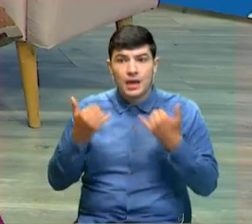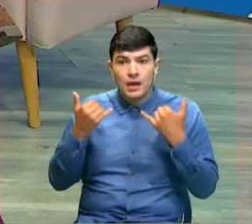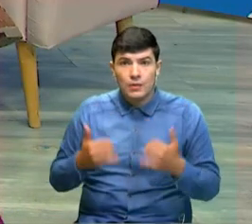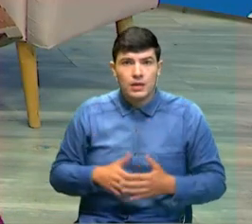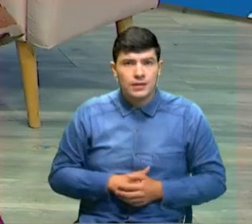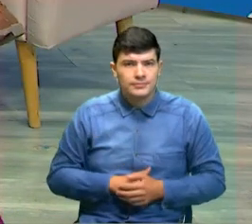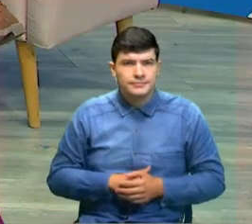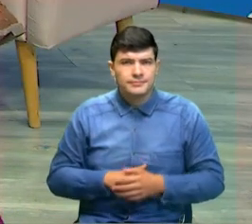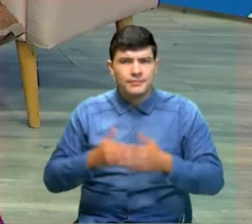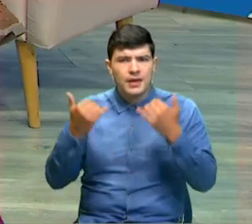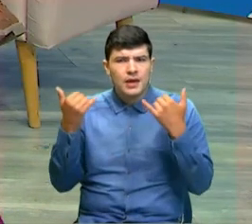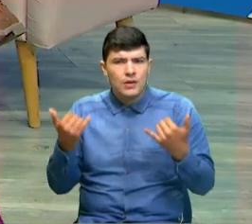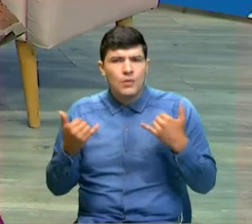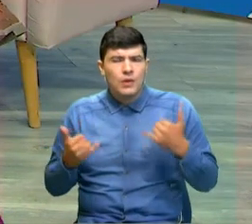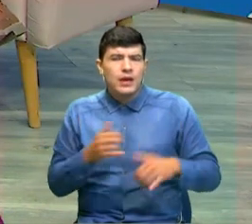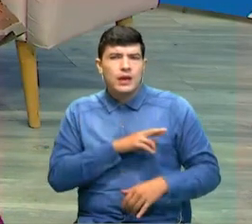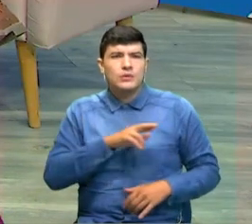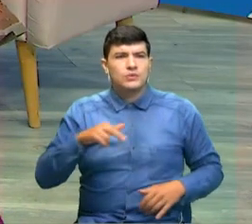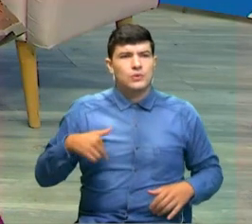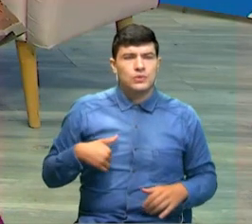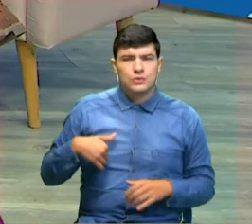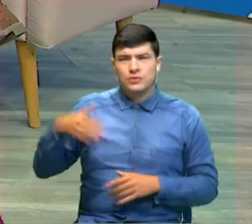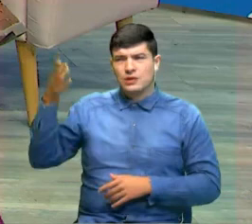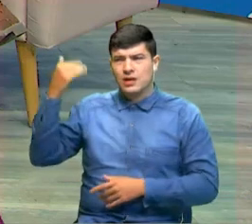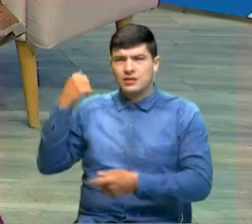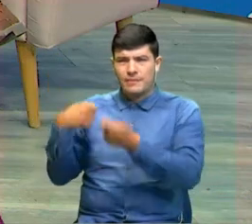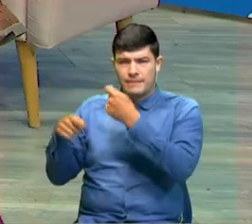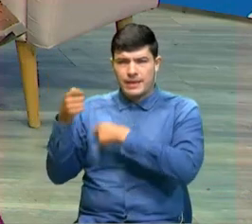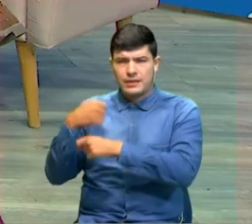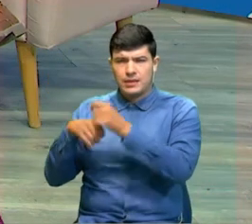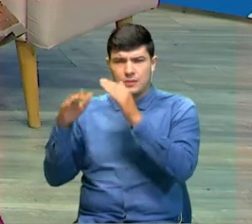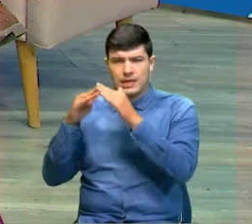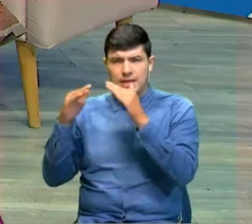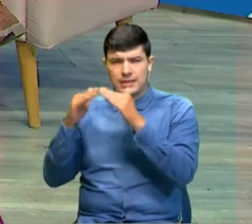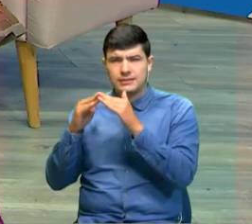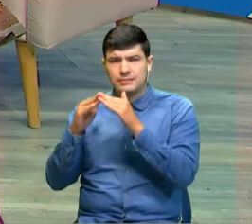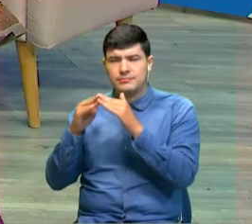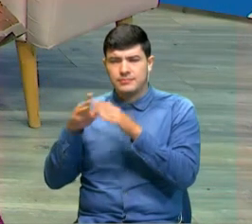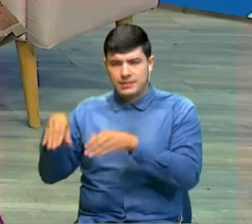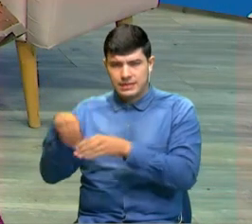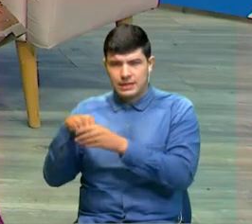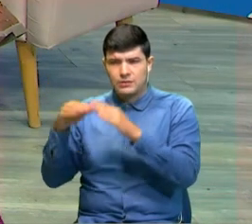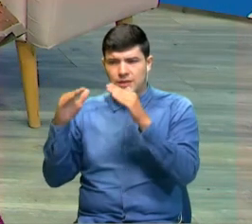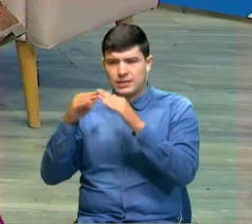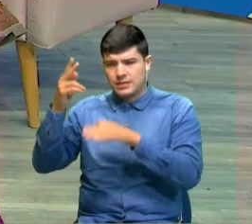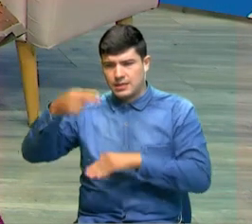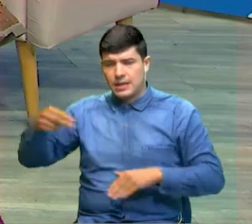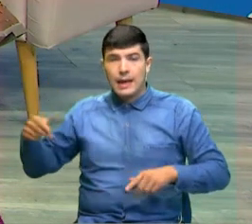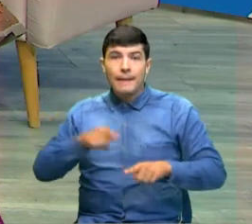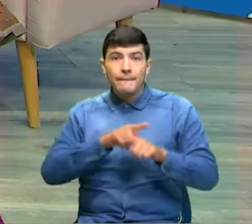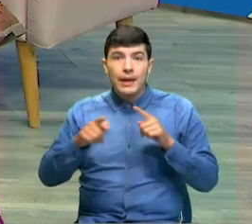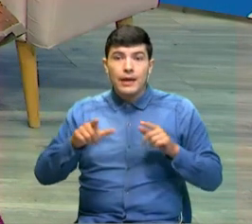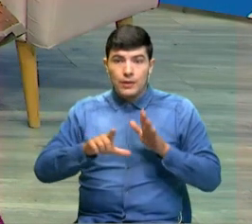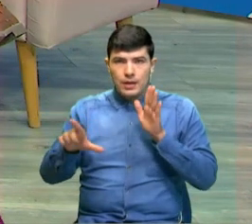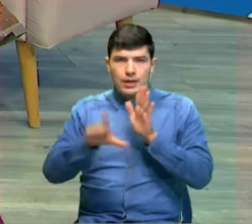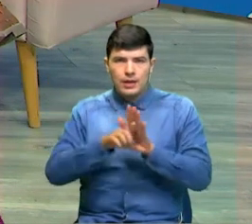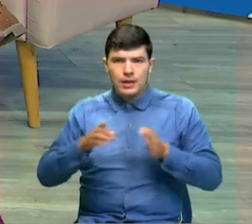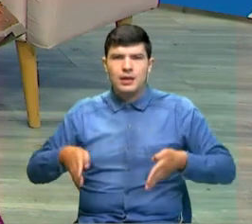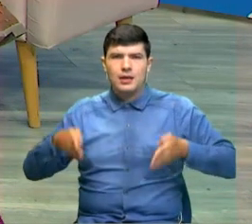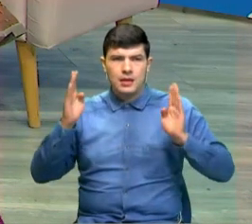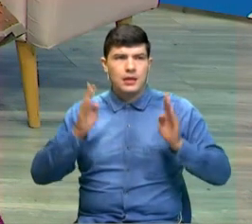Actualmente estamos, nos vendieron un conjunto, pero nos legalizaron como